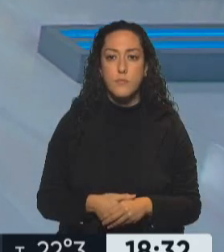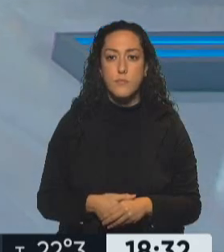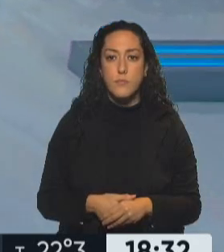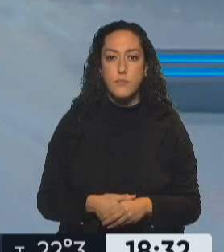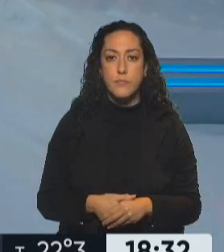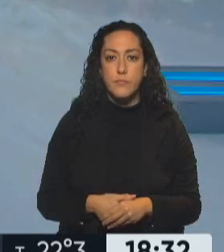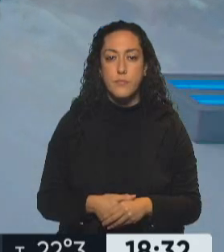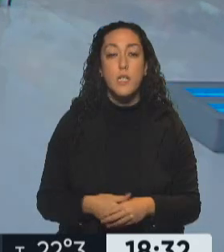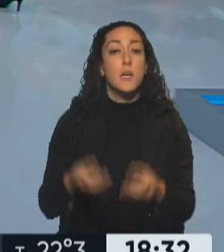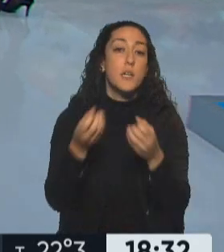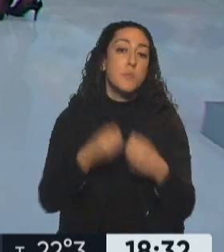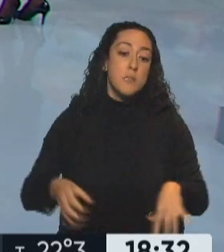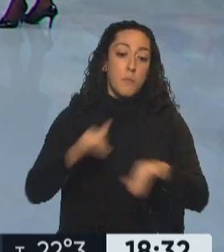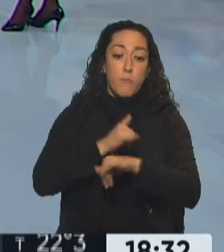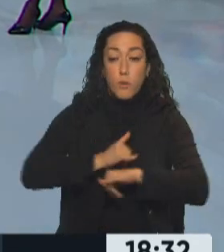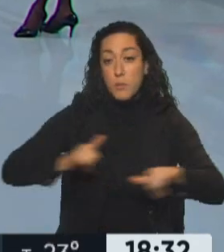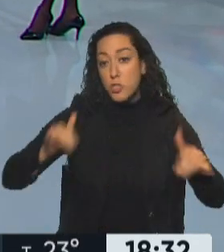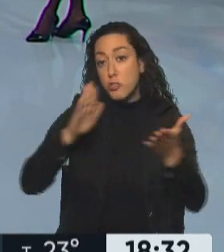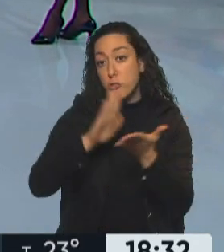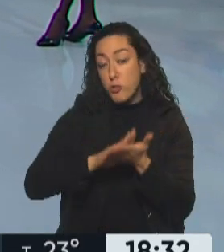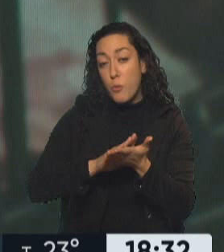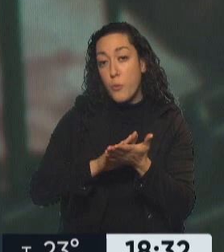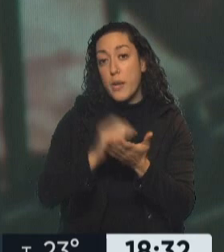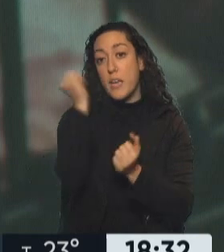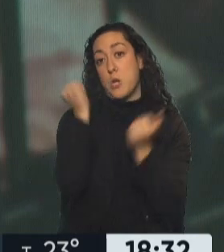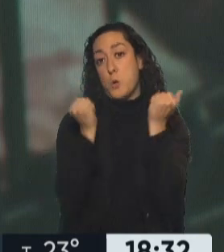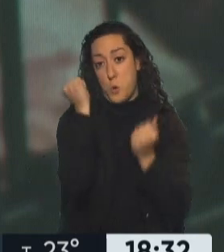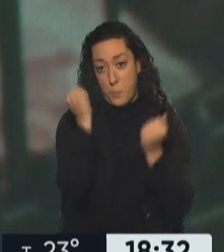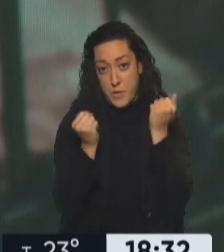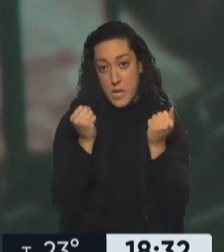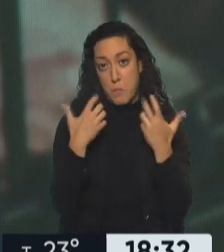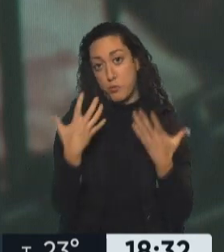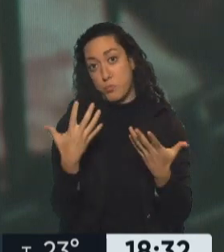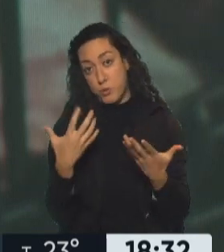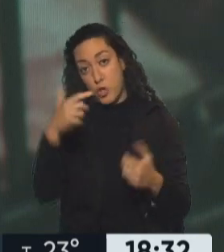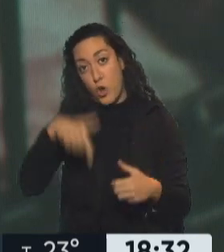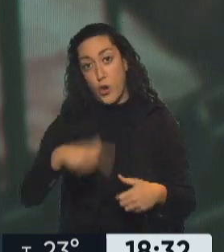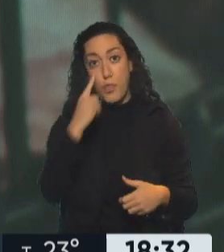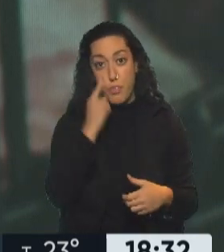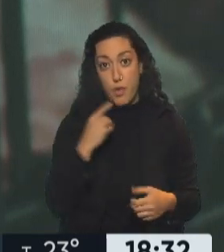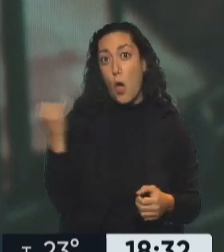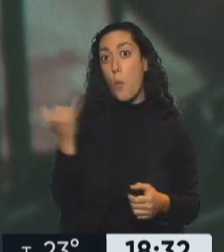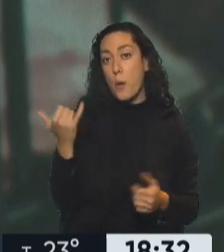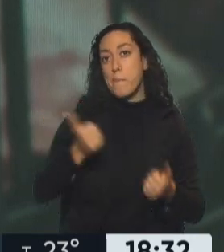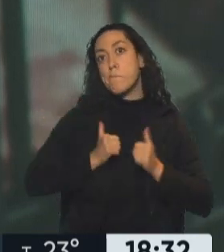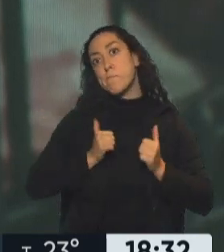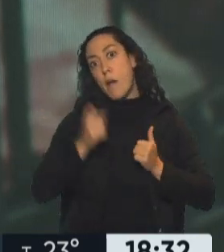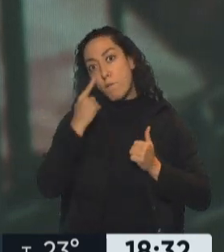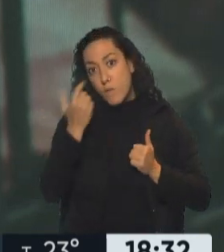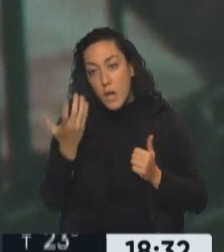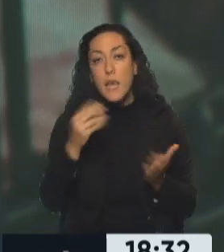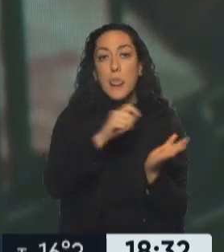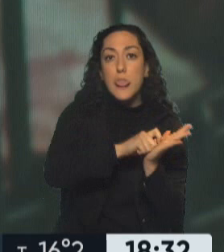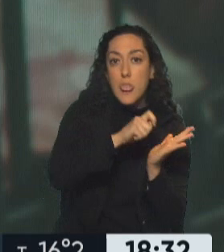Entramos de lleno en la información con el dato económico, por supuesto, porque hoy jueves se esperaba precisamente el dato que arroja